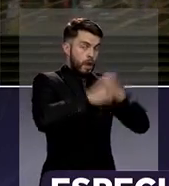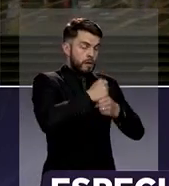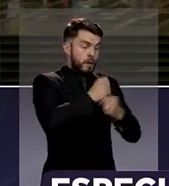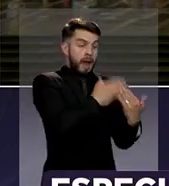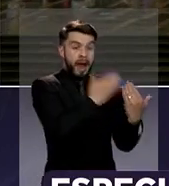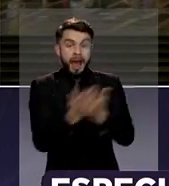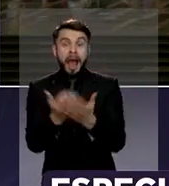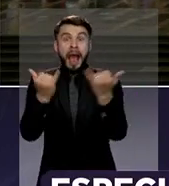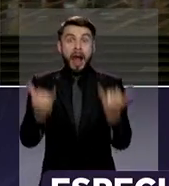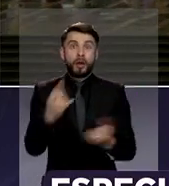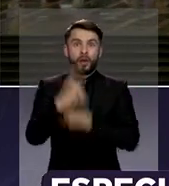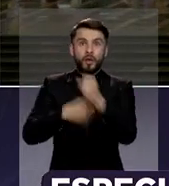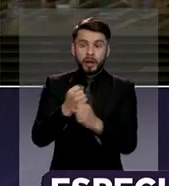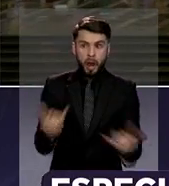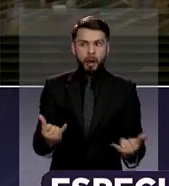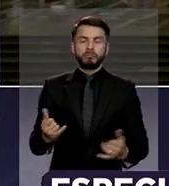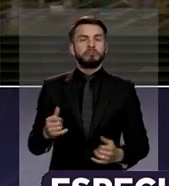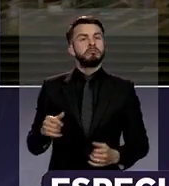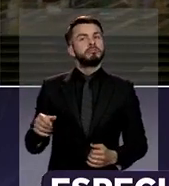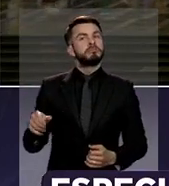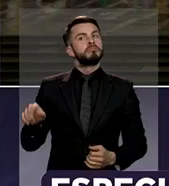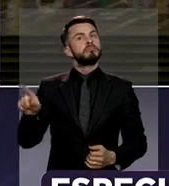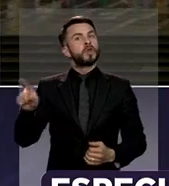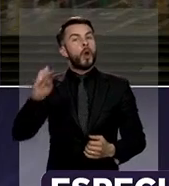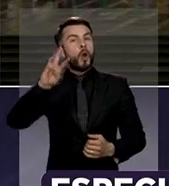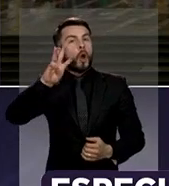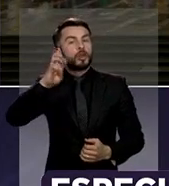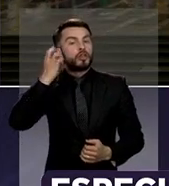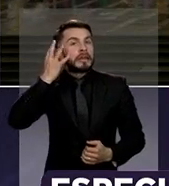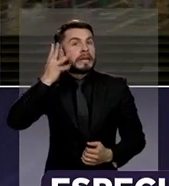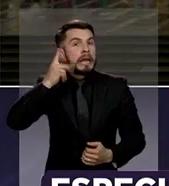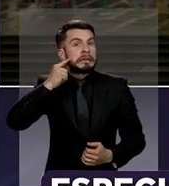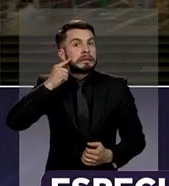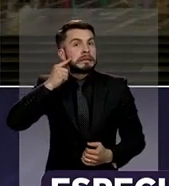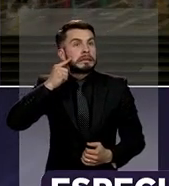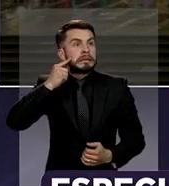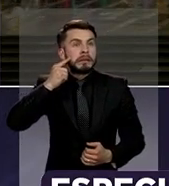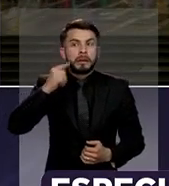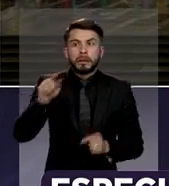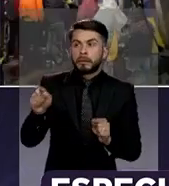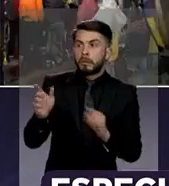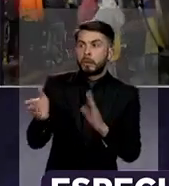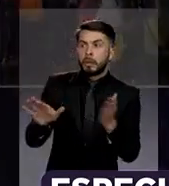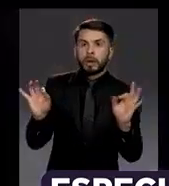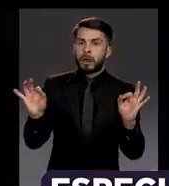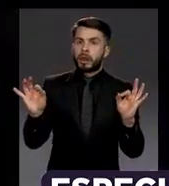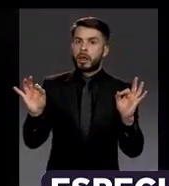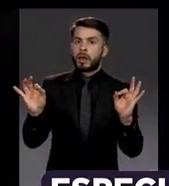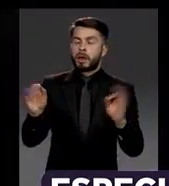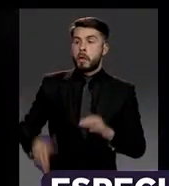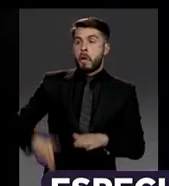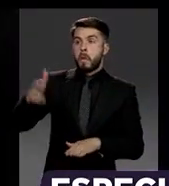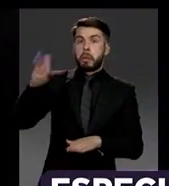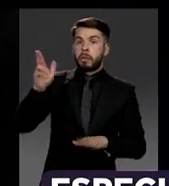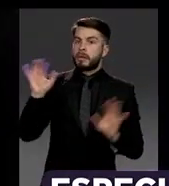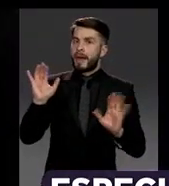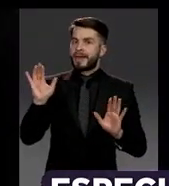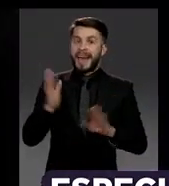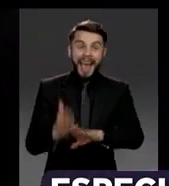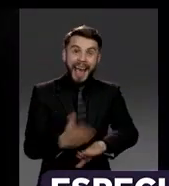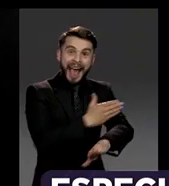algunos sitios muy violenta no hemos tenido ningún muerto ni un herido de bala es porque aprendimos la lección